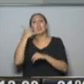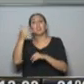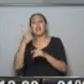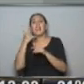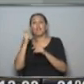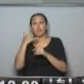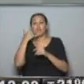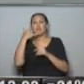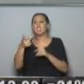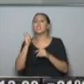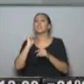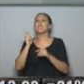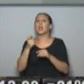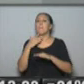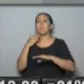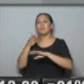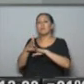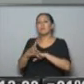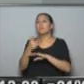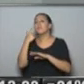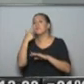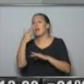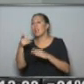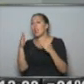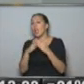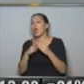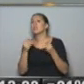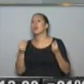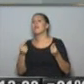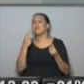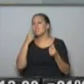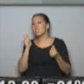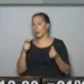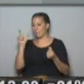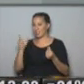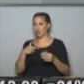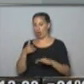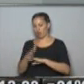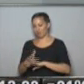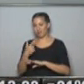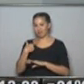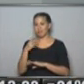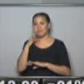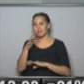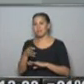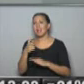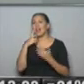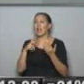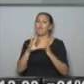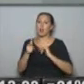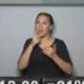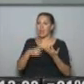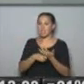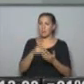contacto quién va a verificar su casa, quién va a ser el verificador que va efectivamente ir a la casa